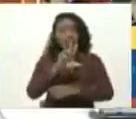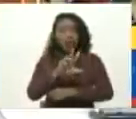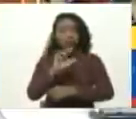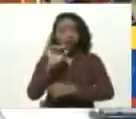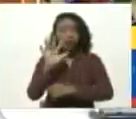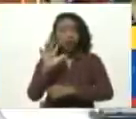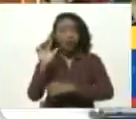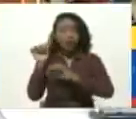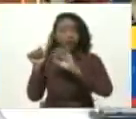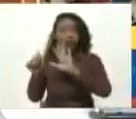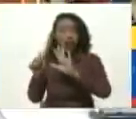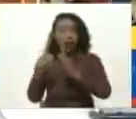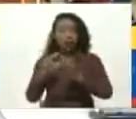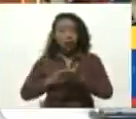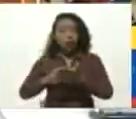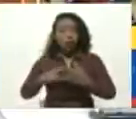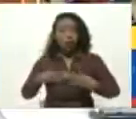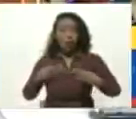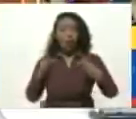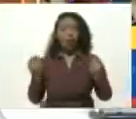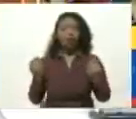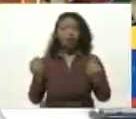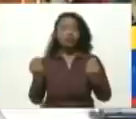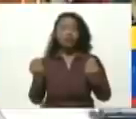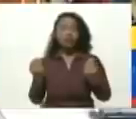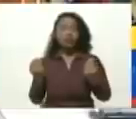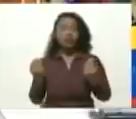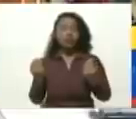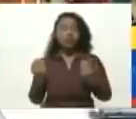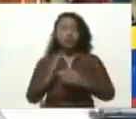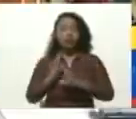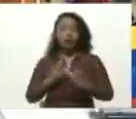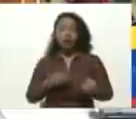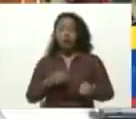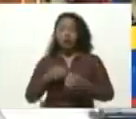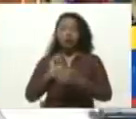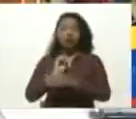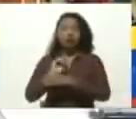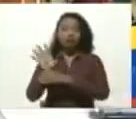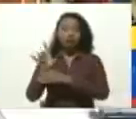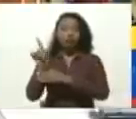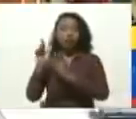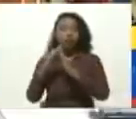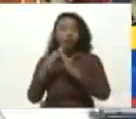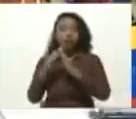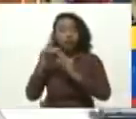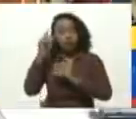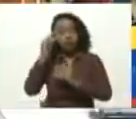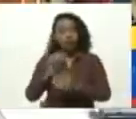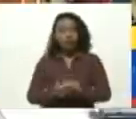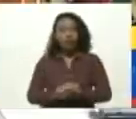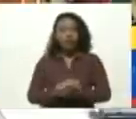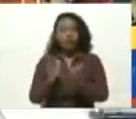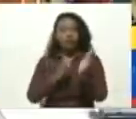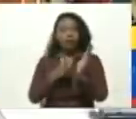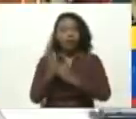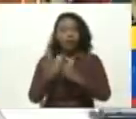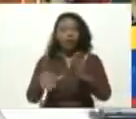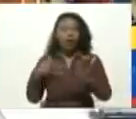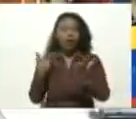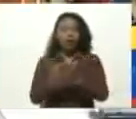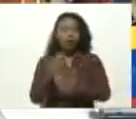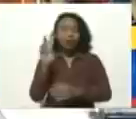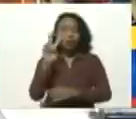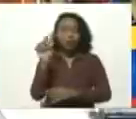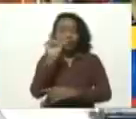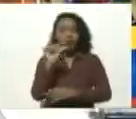1.356 recuperados y dados de alta por día. Desde marzo hasta la segunda semana de agosto de